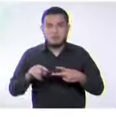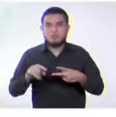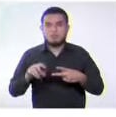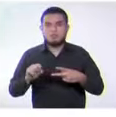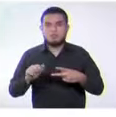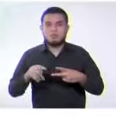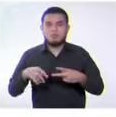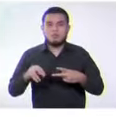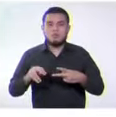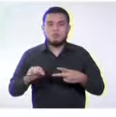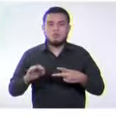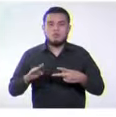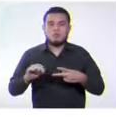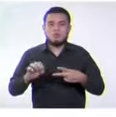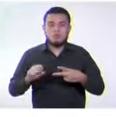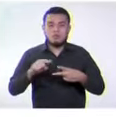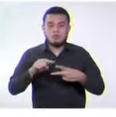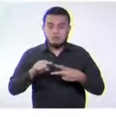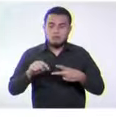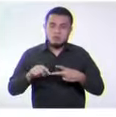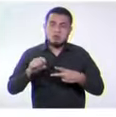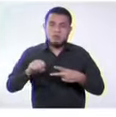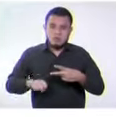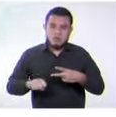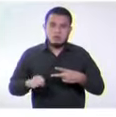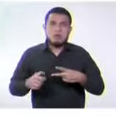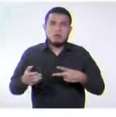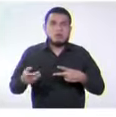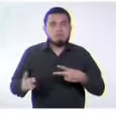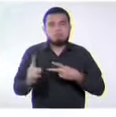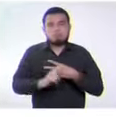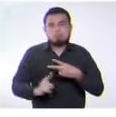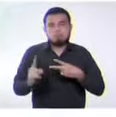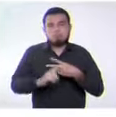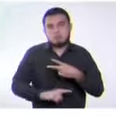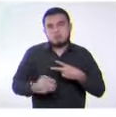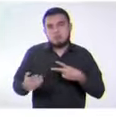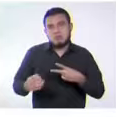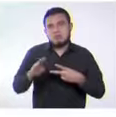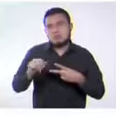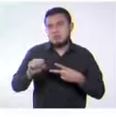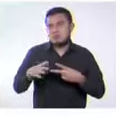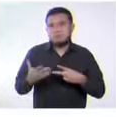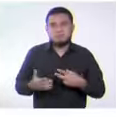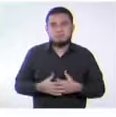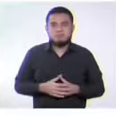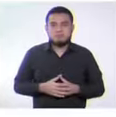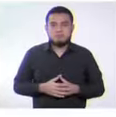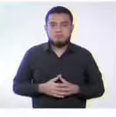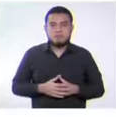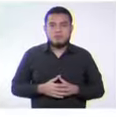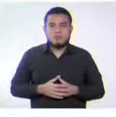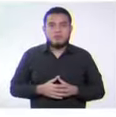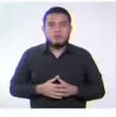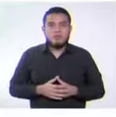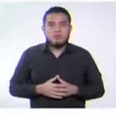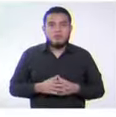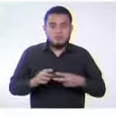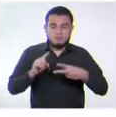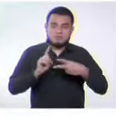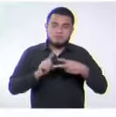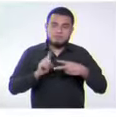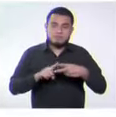decir, aquellos que pueden o no sufrir hidrólisis en presencia de una base. Los lípidos saponificables